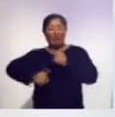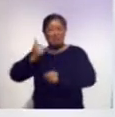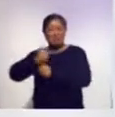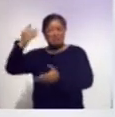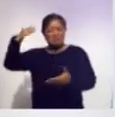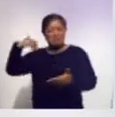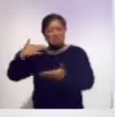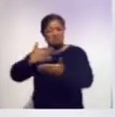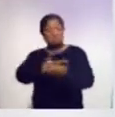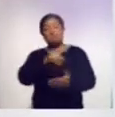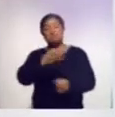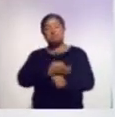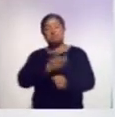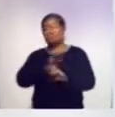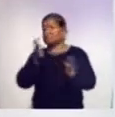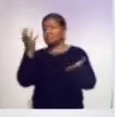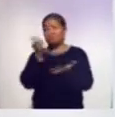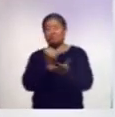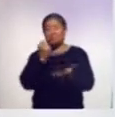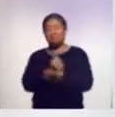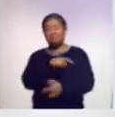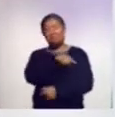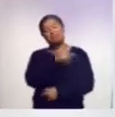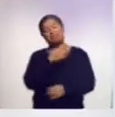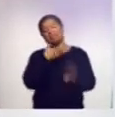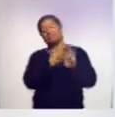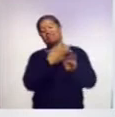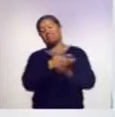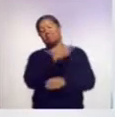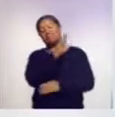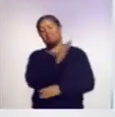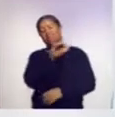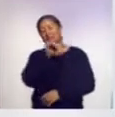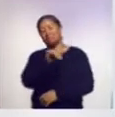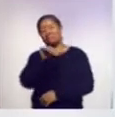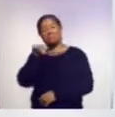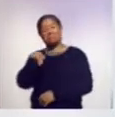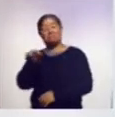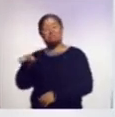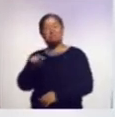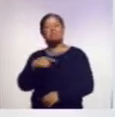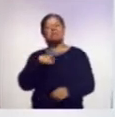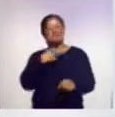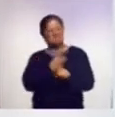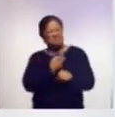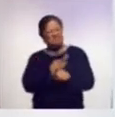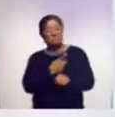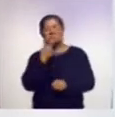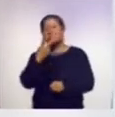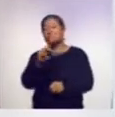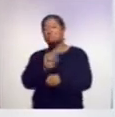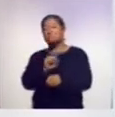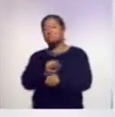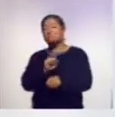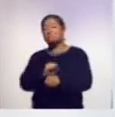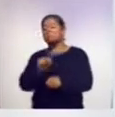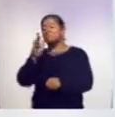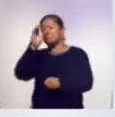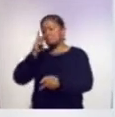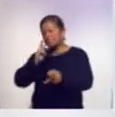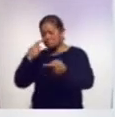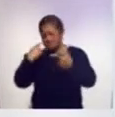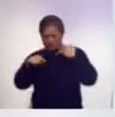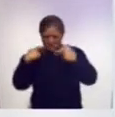histórica victoria contra el Fondo Monetario Internacional. Tras el fin de una violenta crisis de casi dos semanas, mediante un acuerdo entre el gobierno